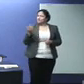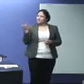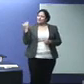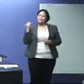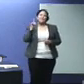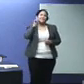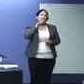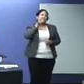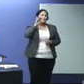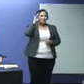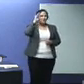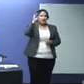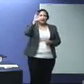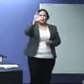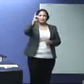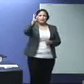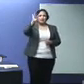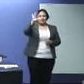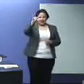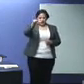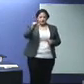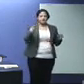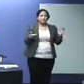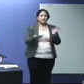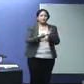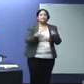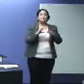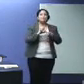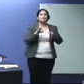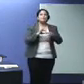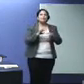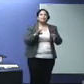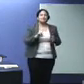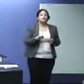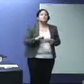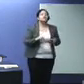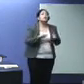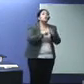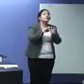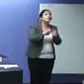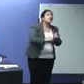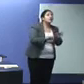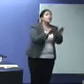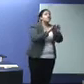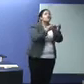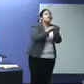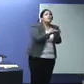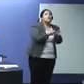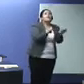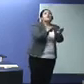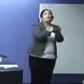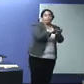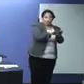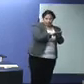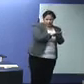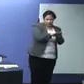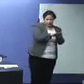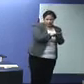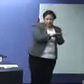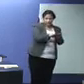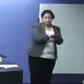Cintia, modelo médico, biopsicosocial, rehabilitación basado en la comunidad y el ecológico. Para poder hablar de